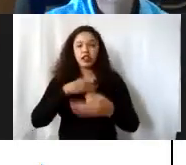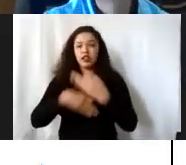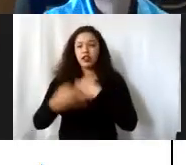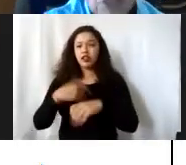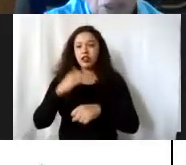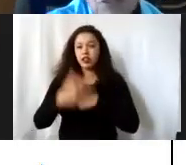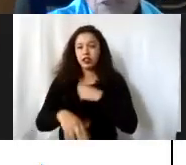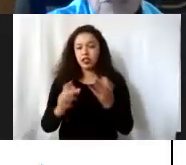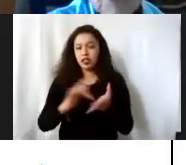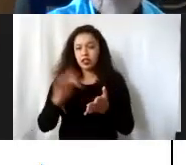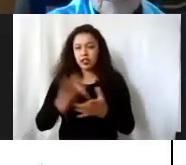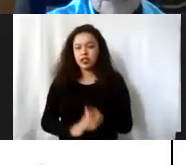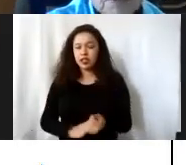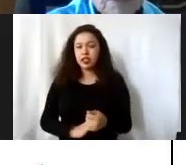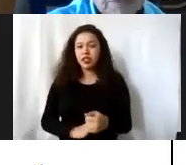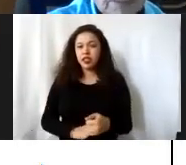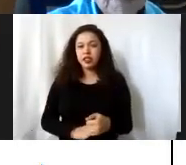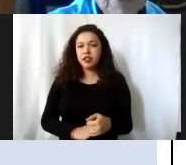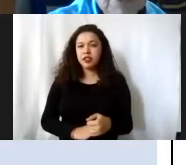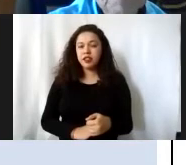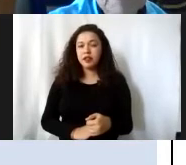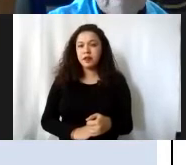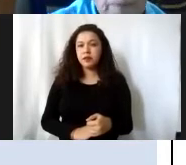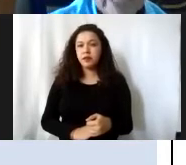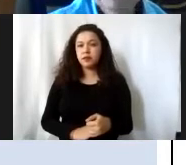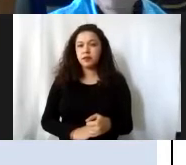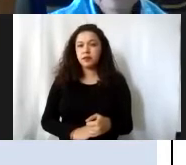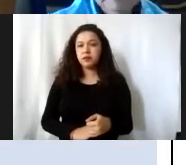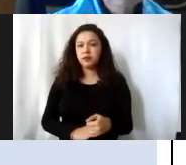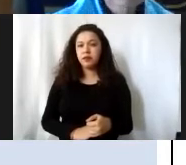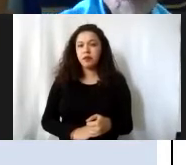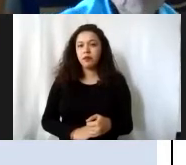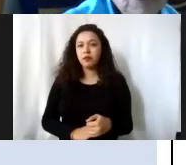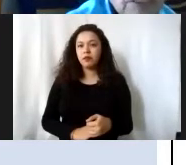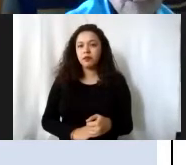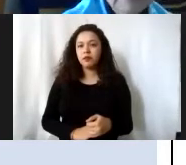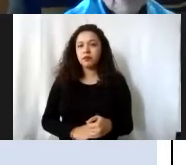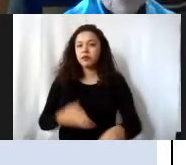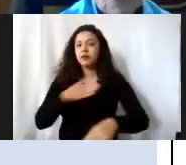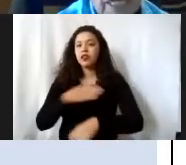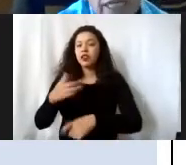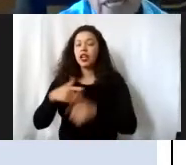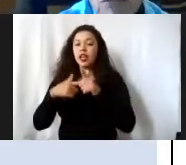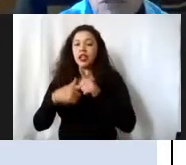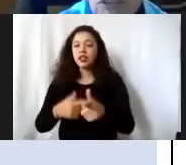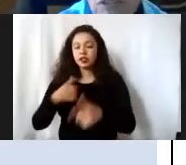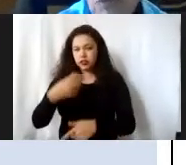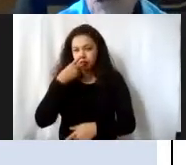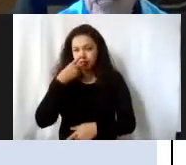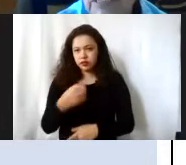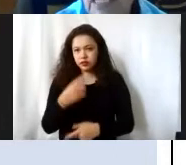gracias. No, al contrario, muchas gracias por tu participación. Bueno, y continuando entonces, decía yo que aquí